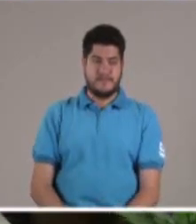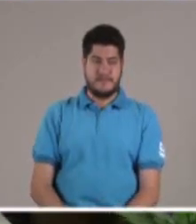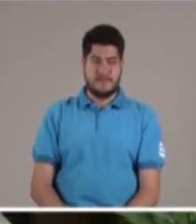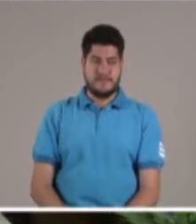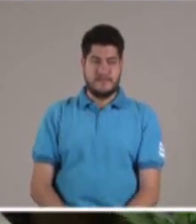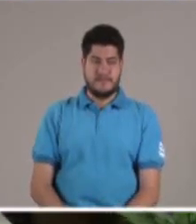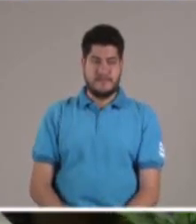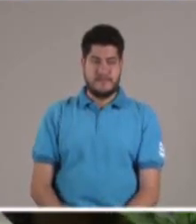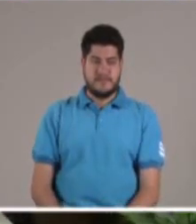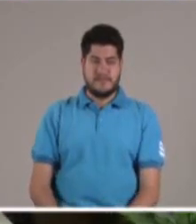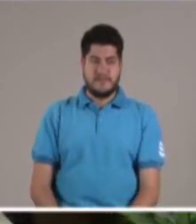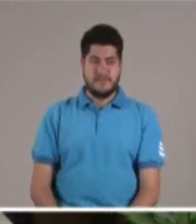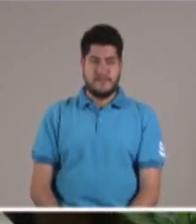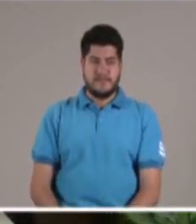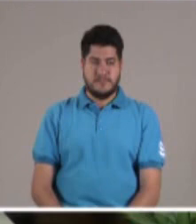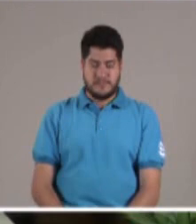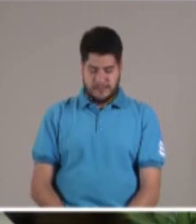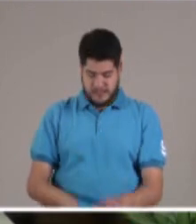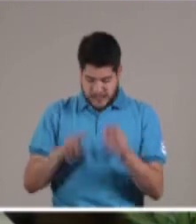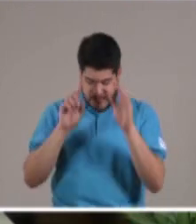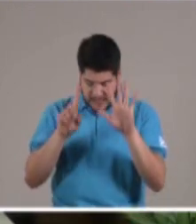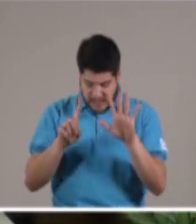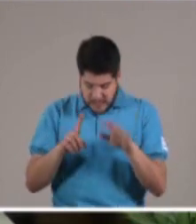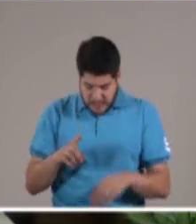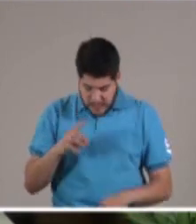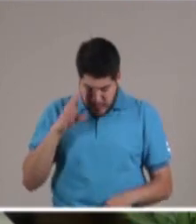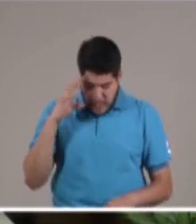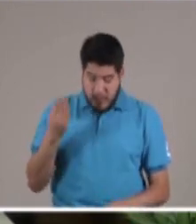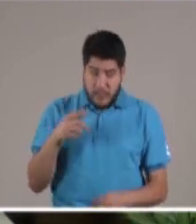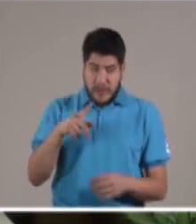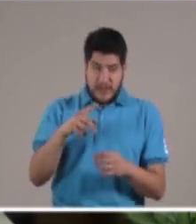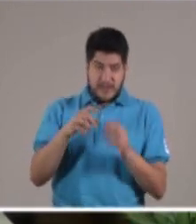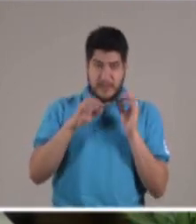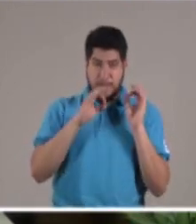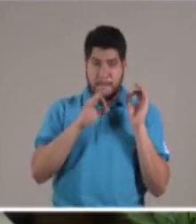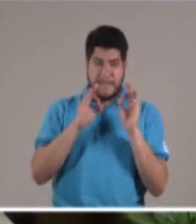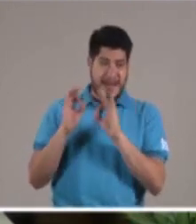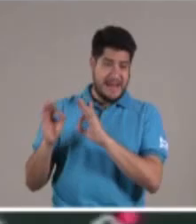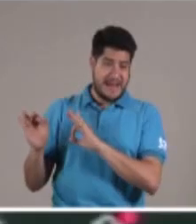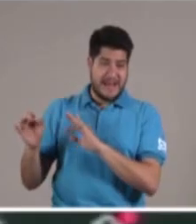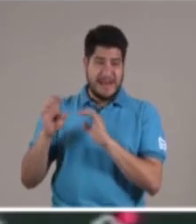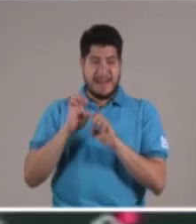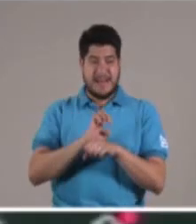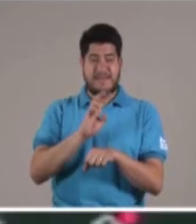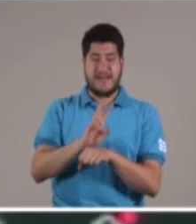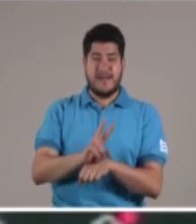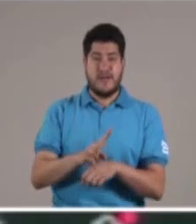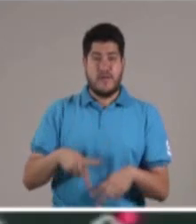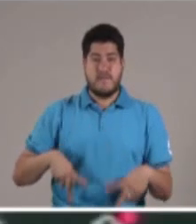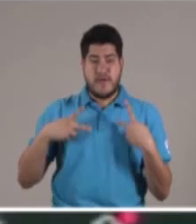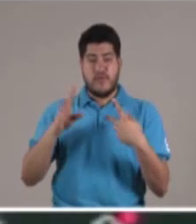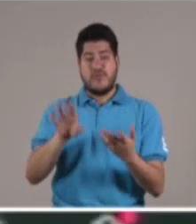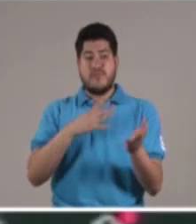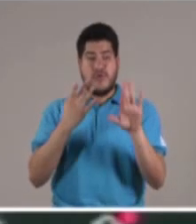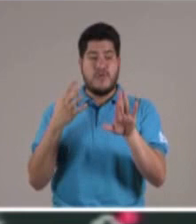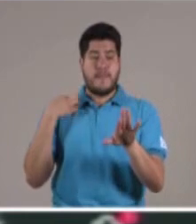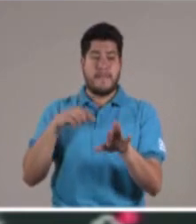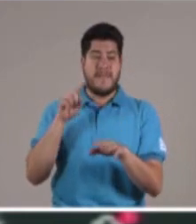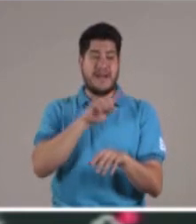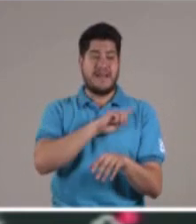en el seis Porque con este fin fue predicado el evangelio aún en los muertos para que sean juzgados en la carne